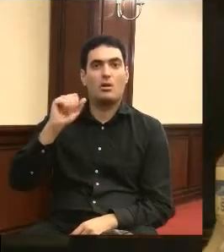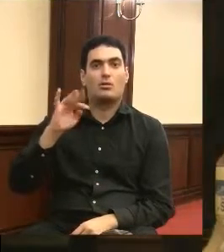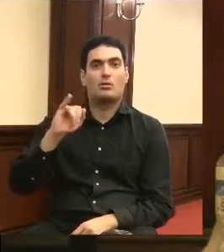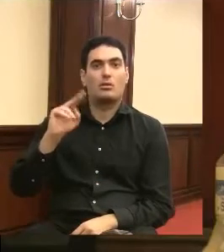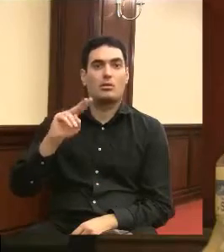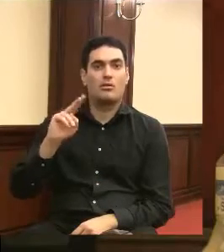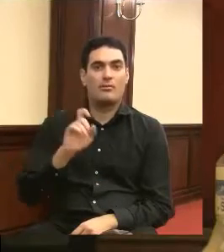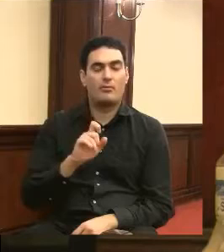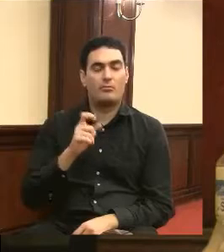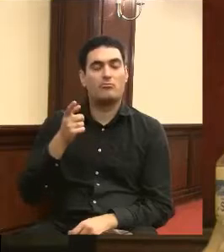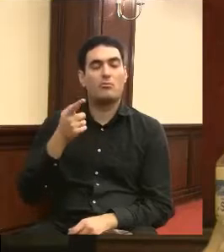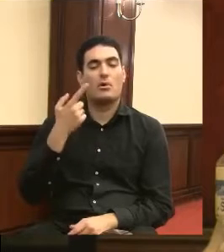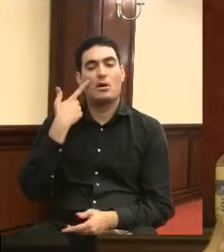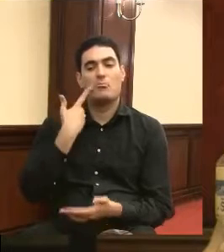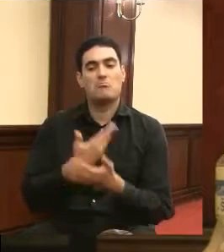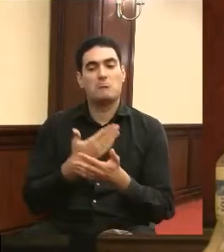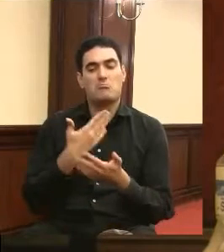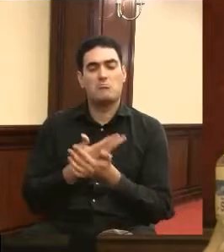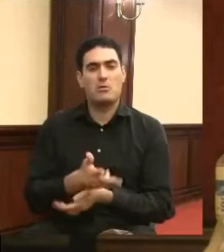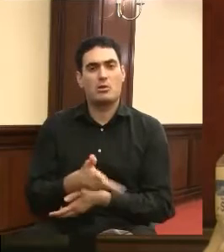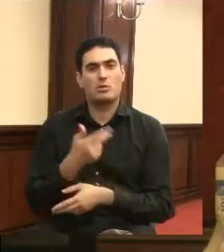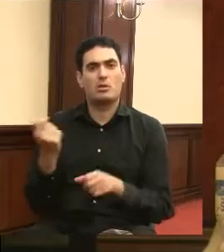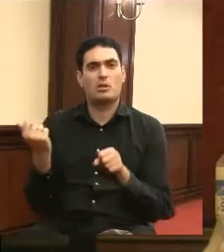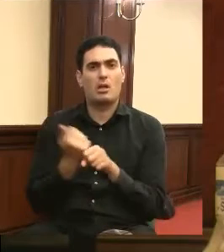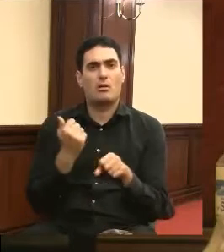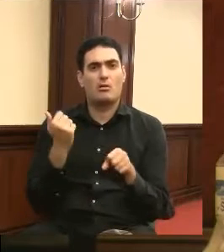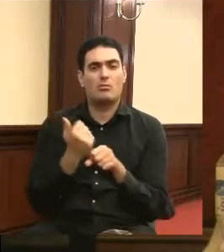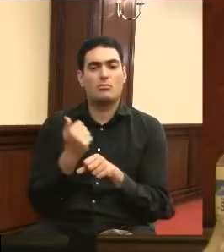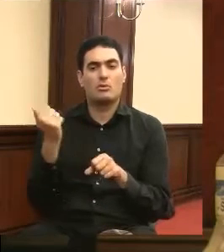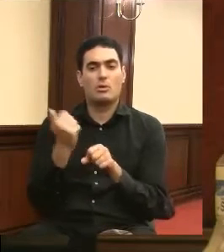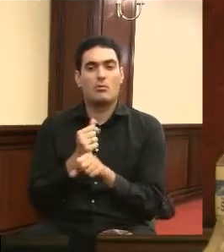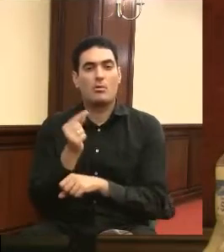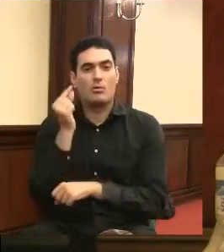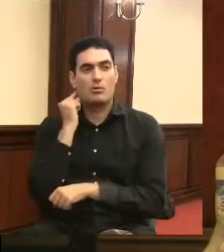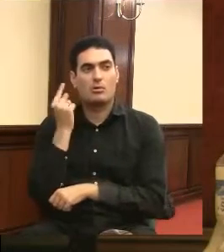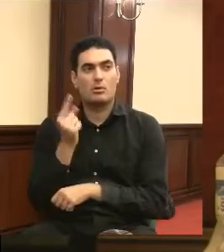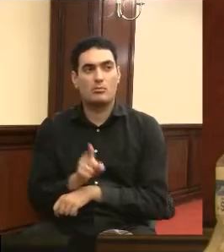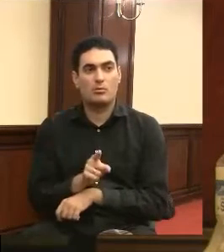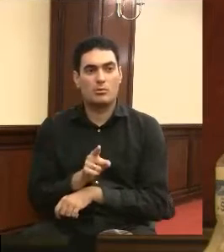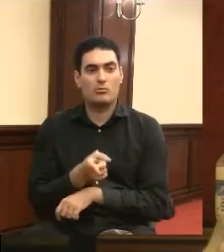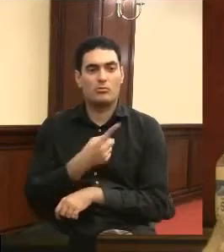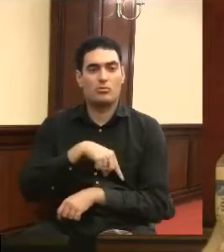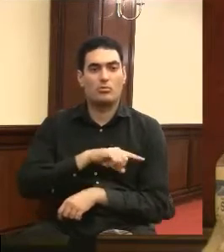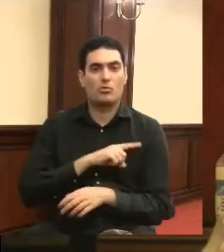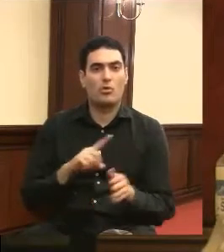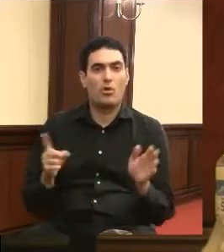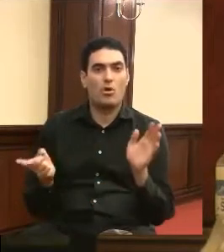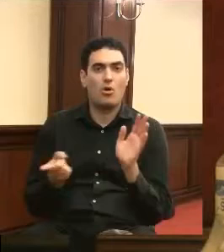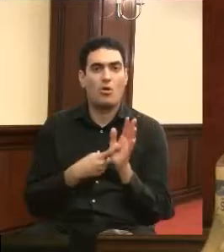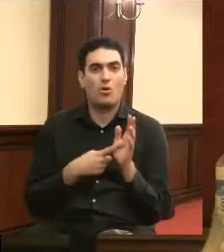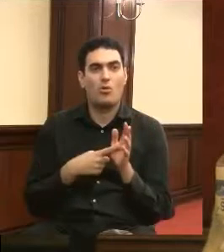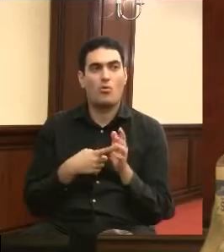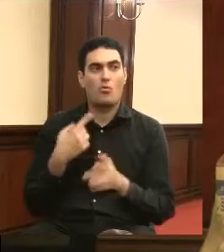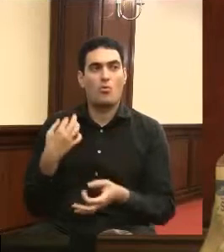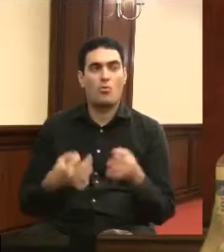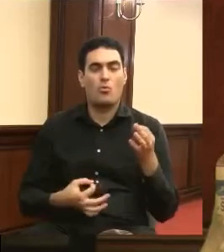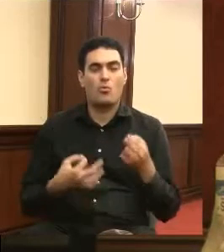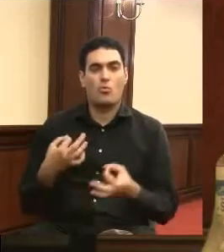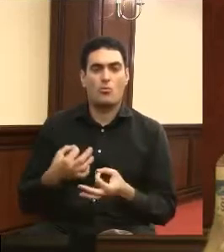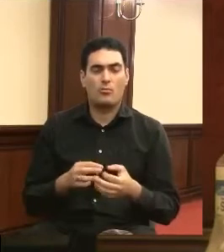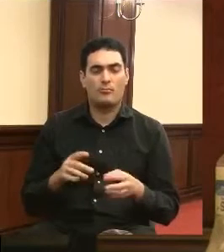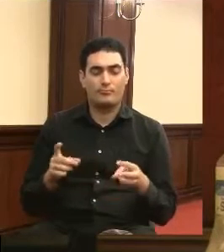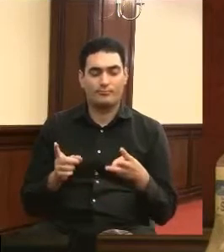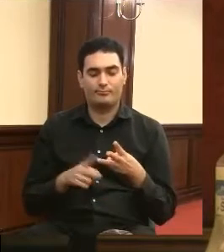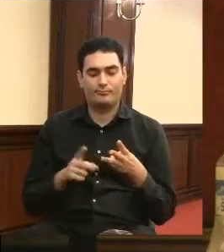solución negociada que garantice los derechos de los trabajadores y las trabajadoras consagrados en nuestro ordenamiento jurídico. Tercero, el